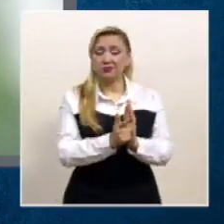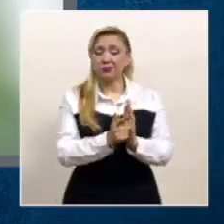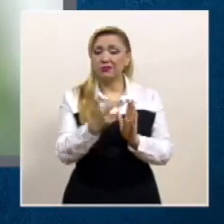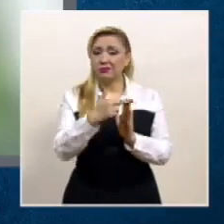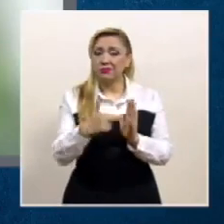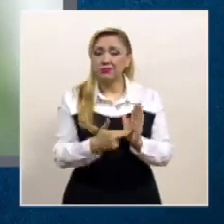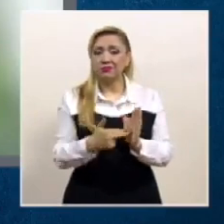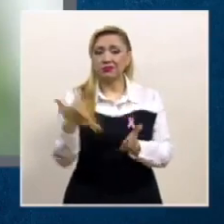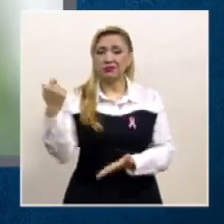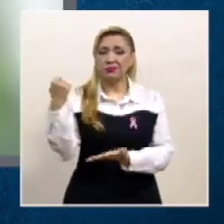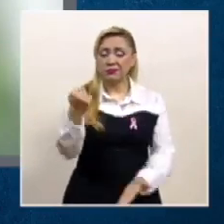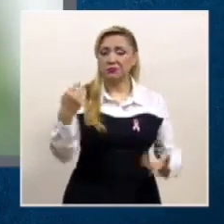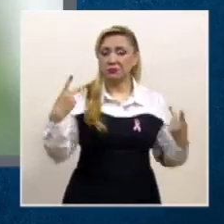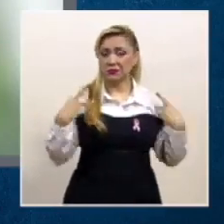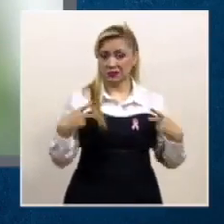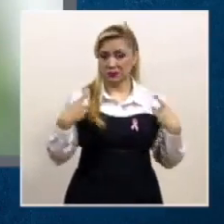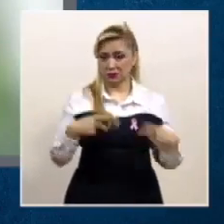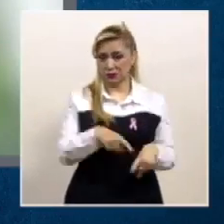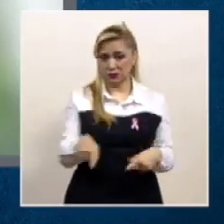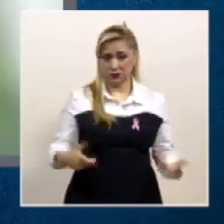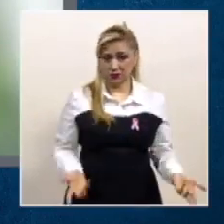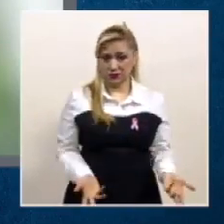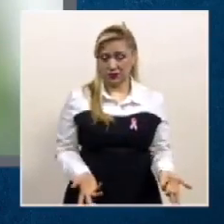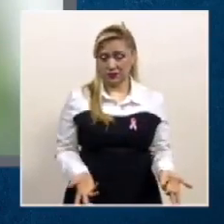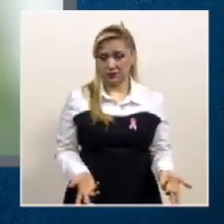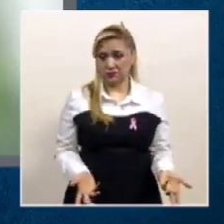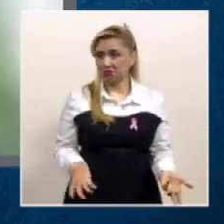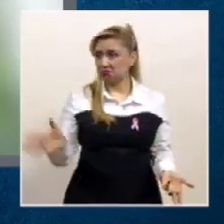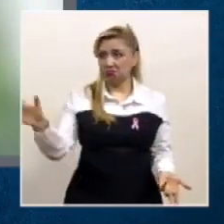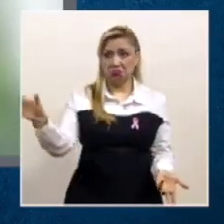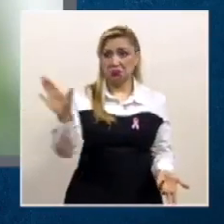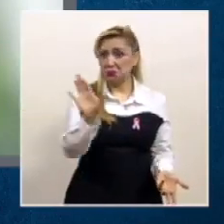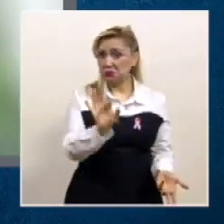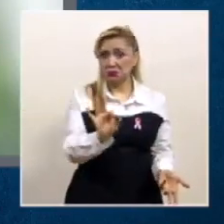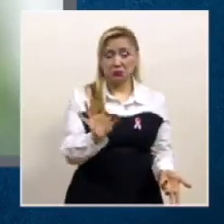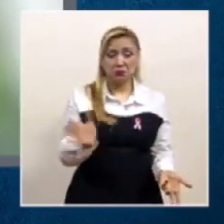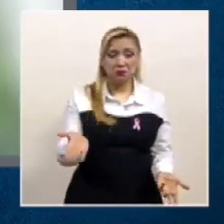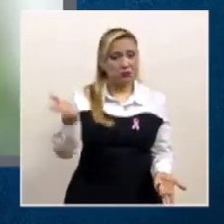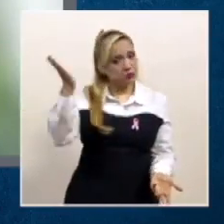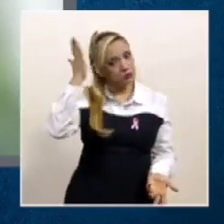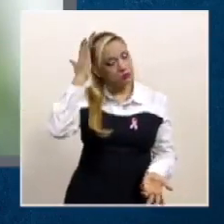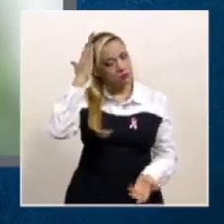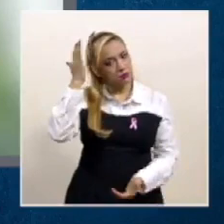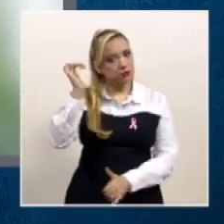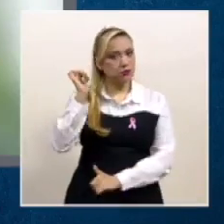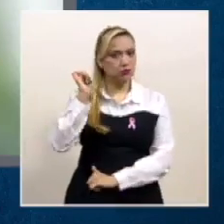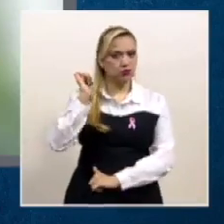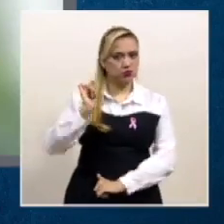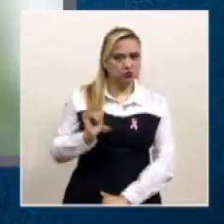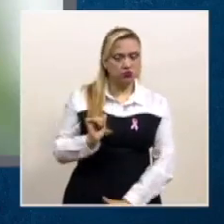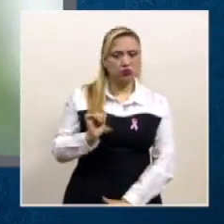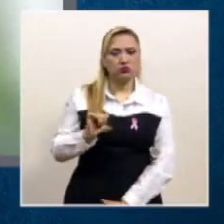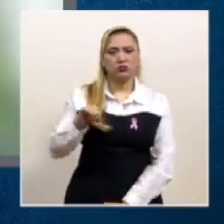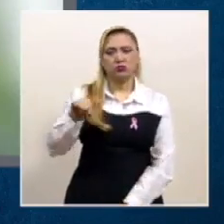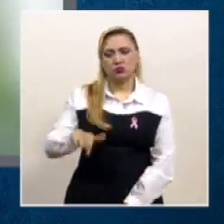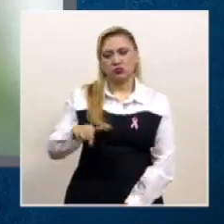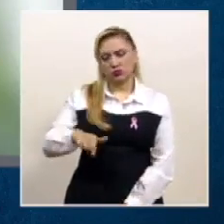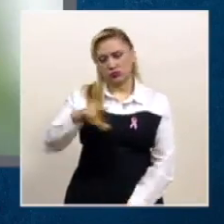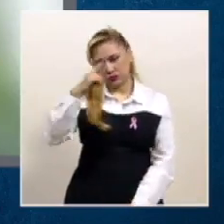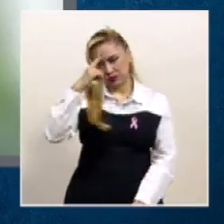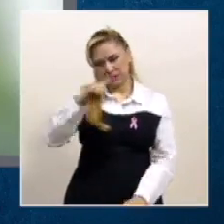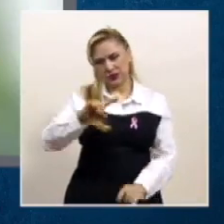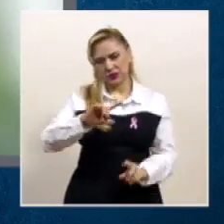nuestro país. El que no haya designado aún a una persona titular del Consejo Nacional para las Personas